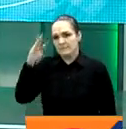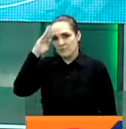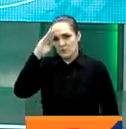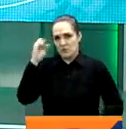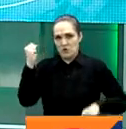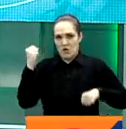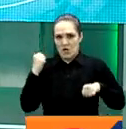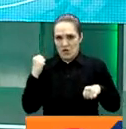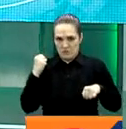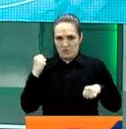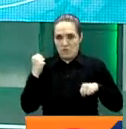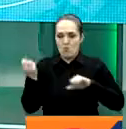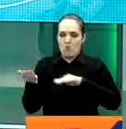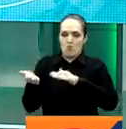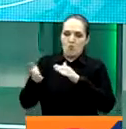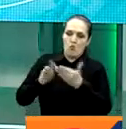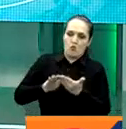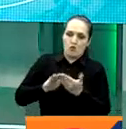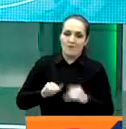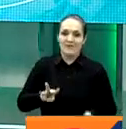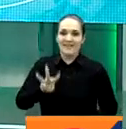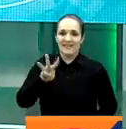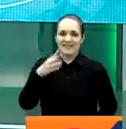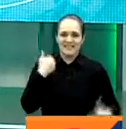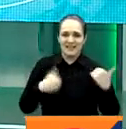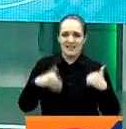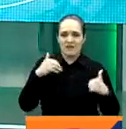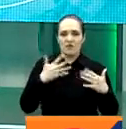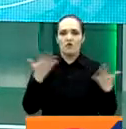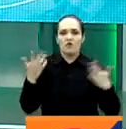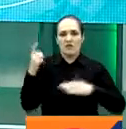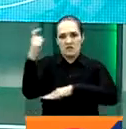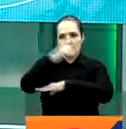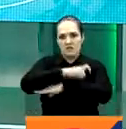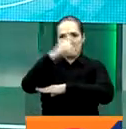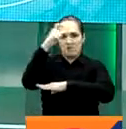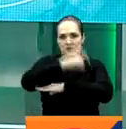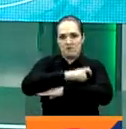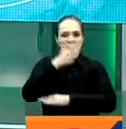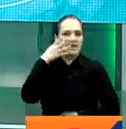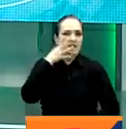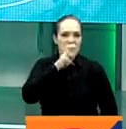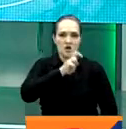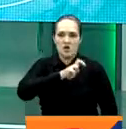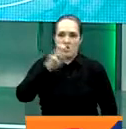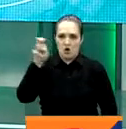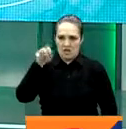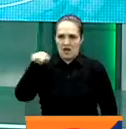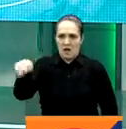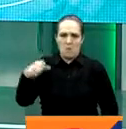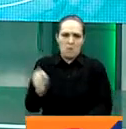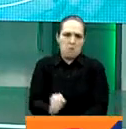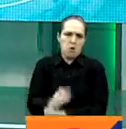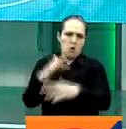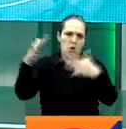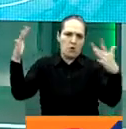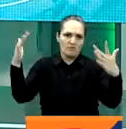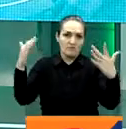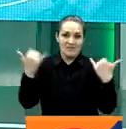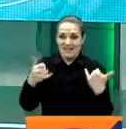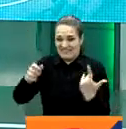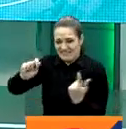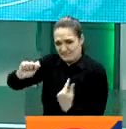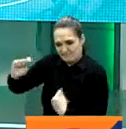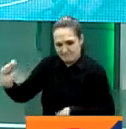explosión de un campo minado en zona rural de tibú norte de santander señora a esta hora los heridos son atendidos en centros asistenciales